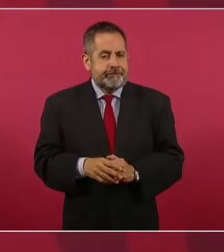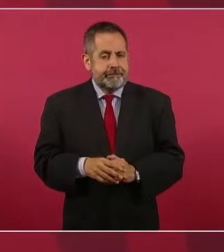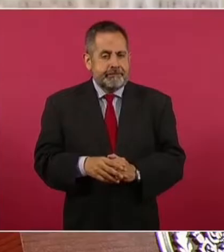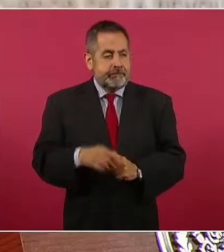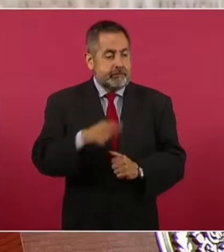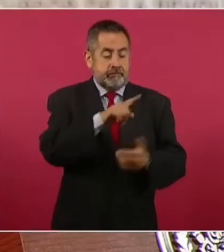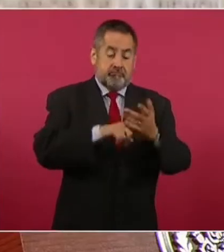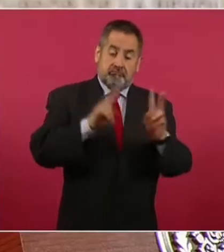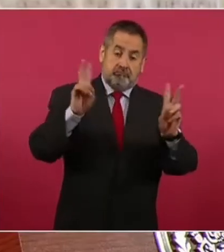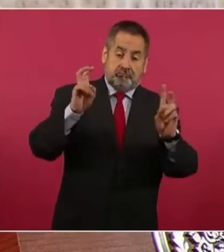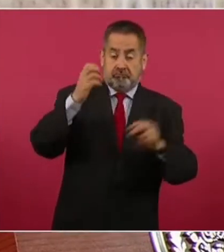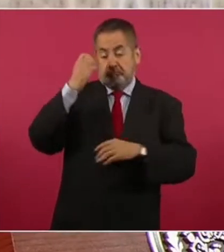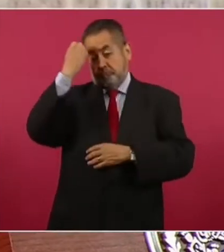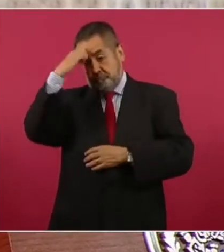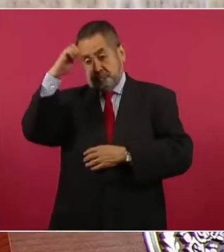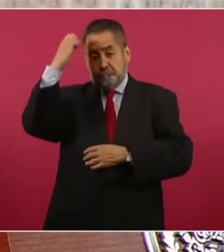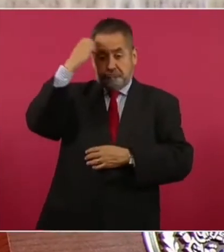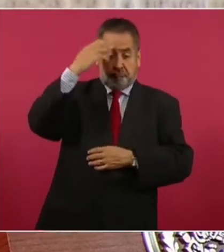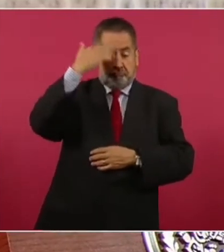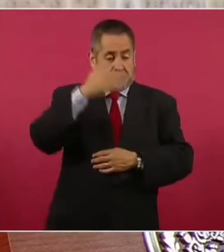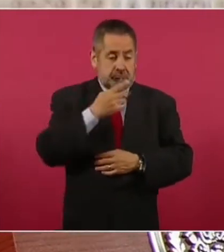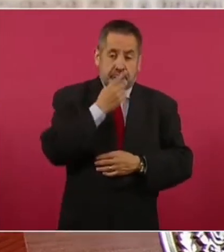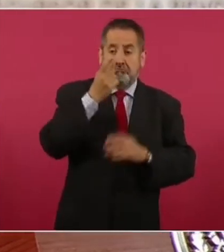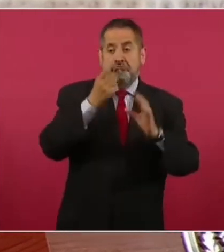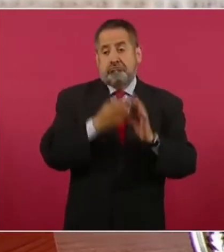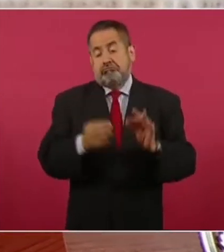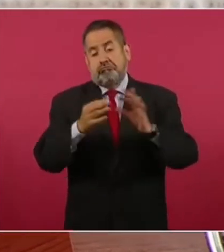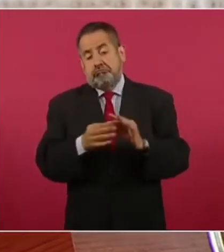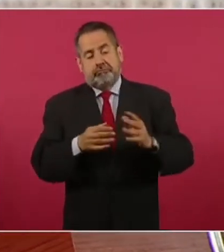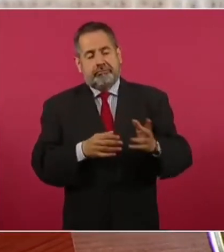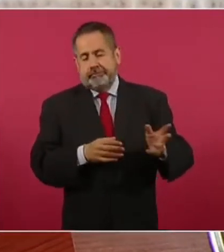los expertos, ¿no?, diciendo,